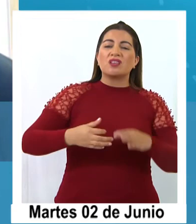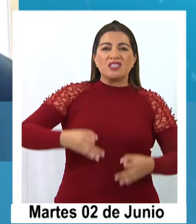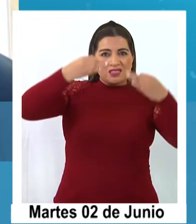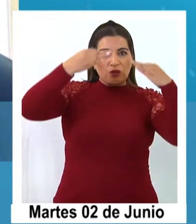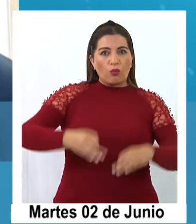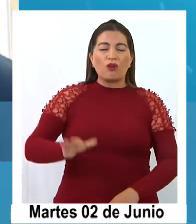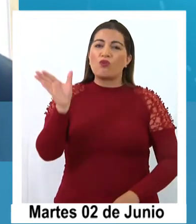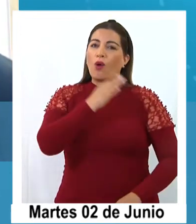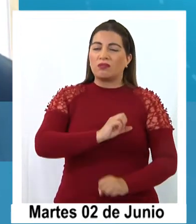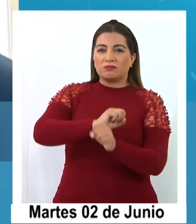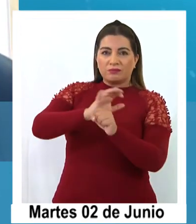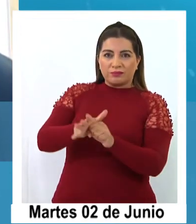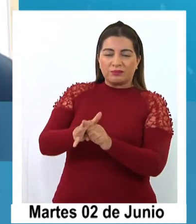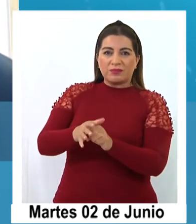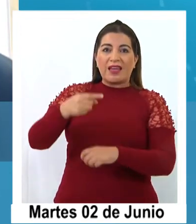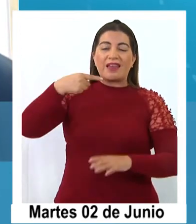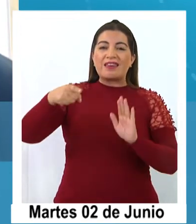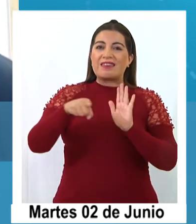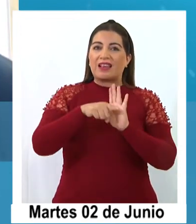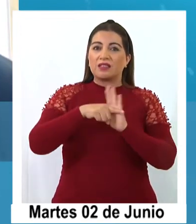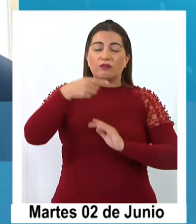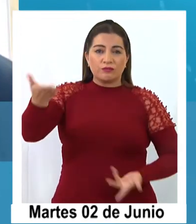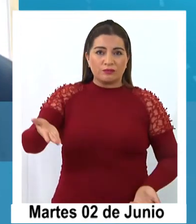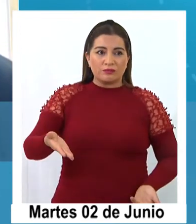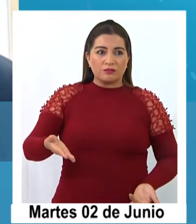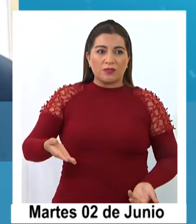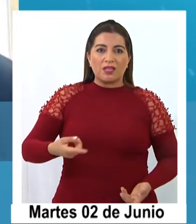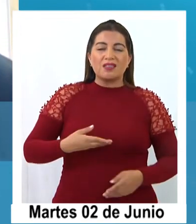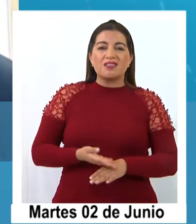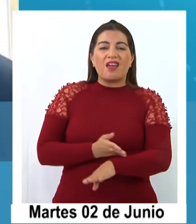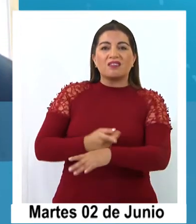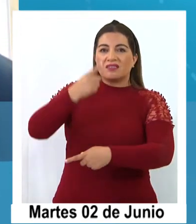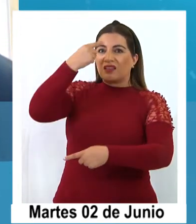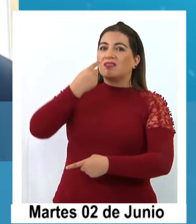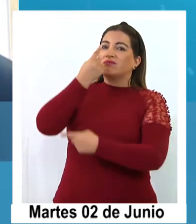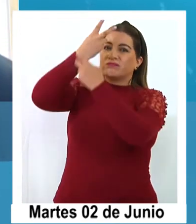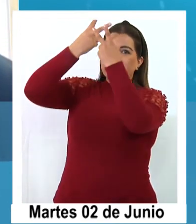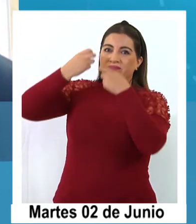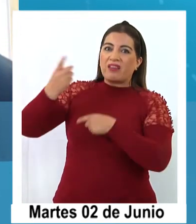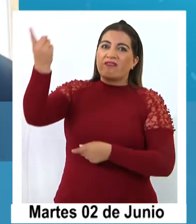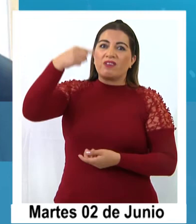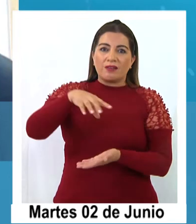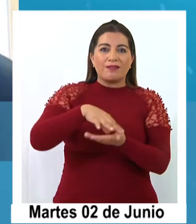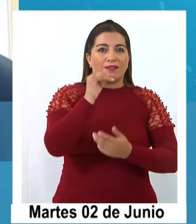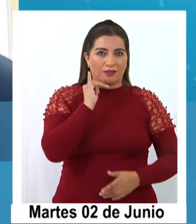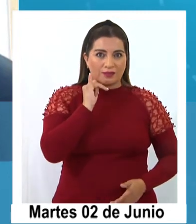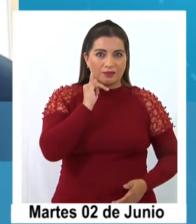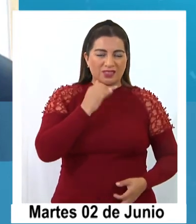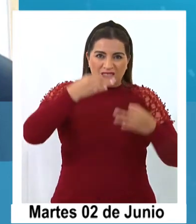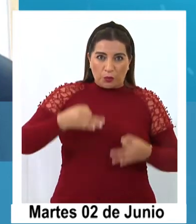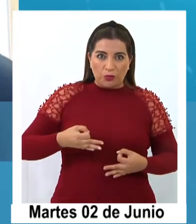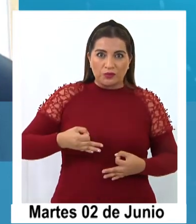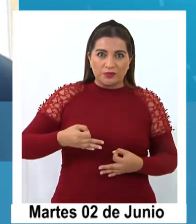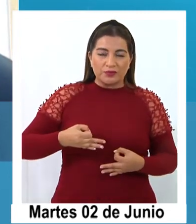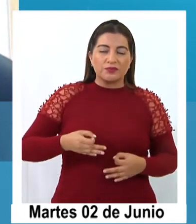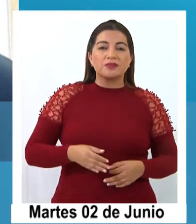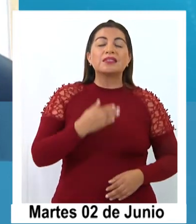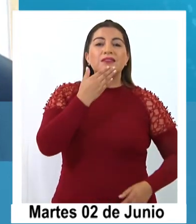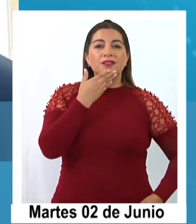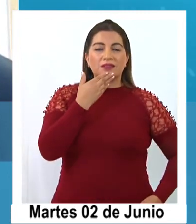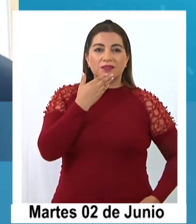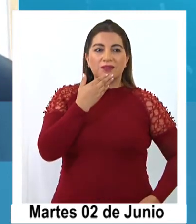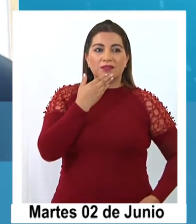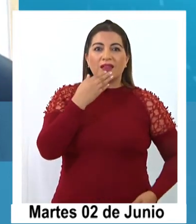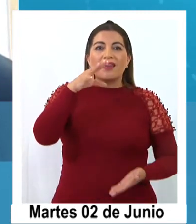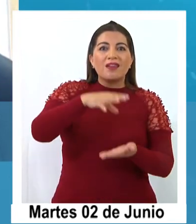asegure que uno tiene que viene negativo y que se ha hecho el examen previamente antes de ingresar a la región. Más aún